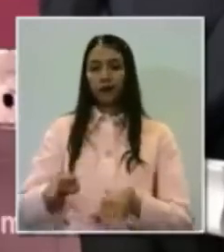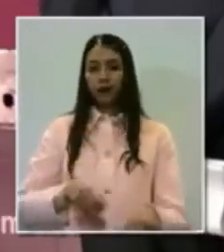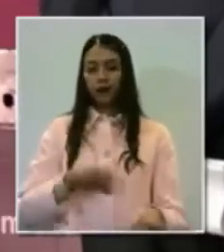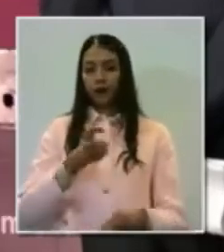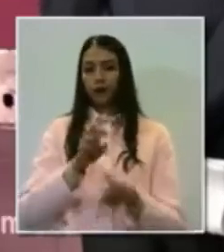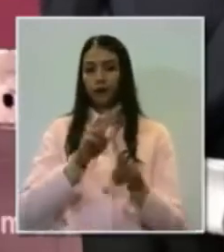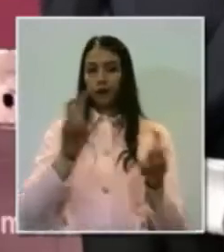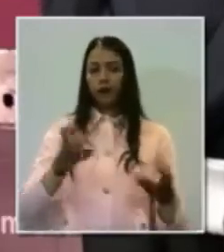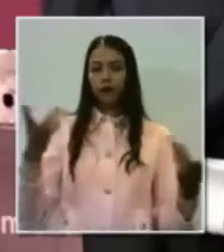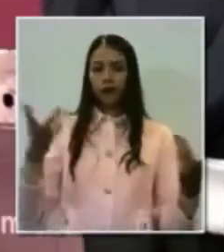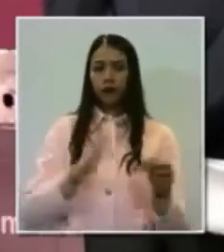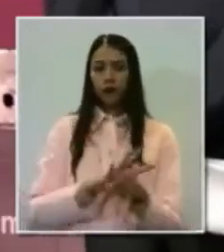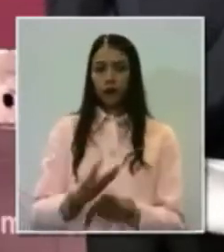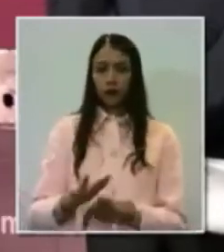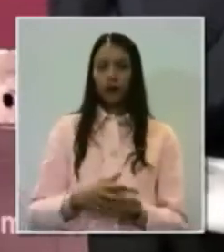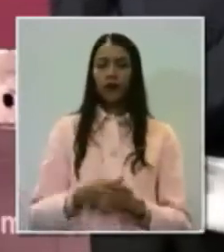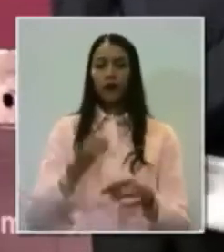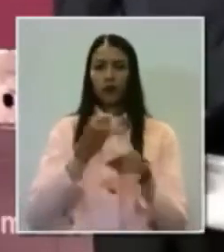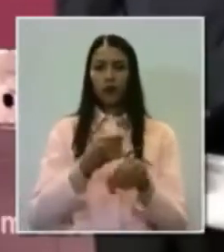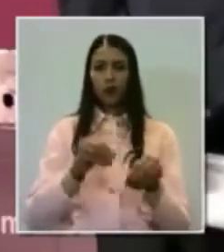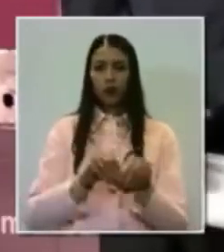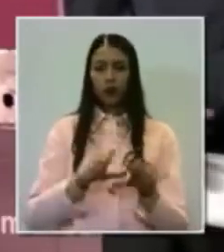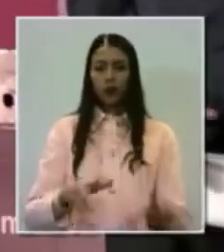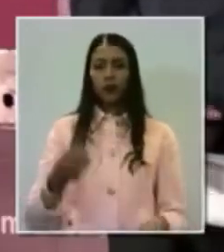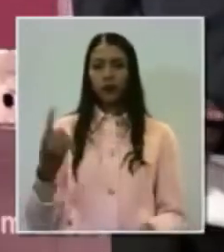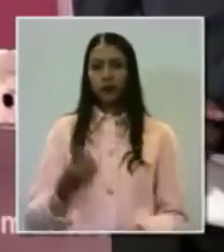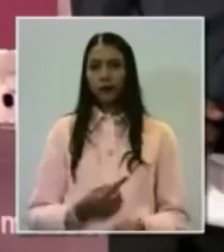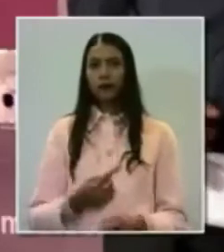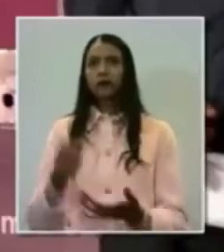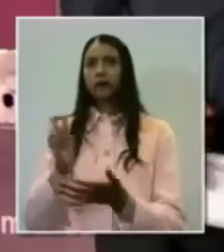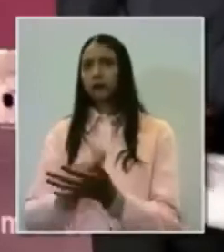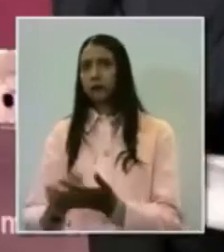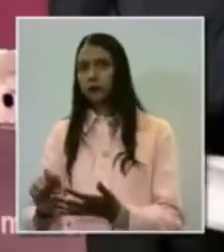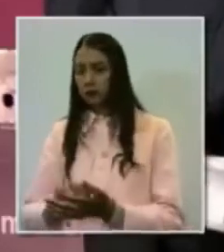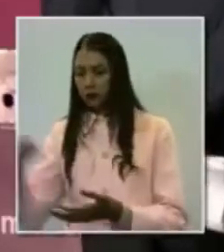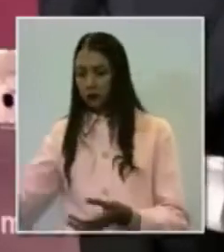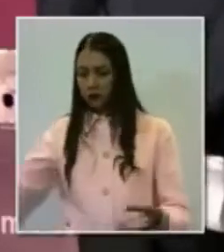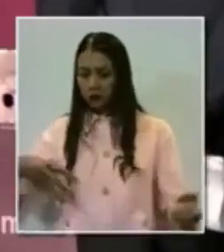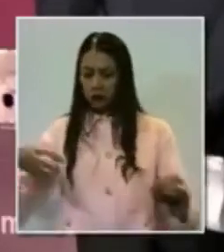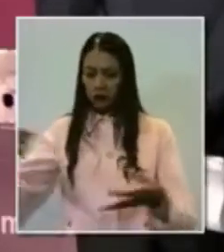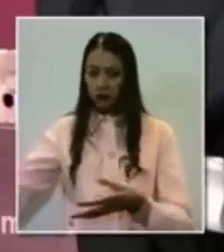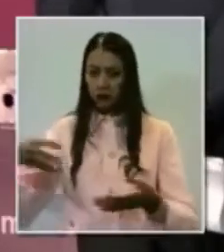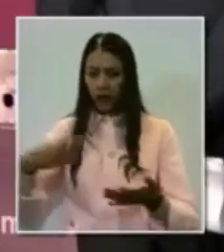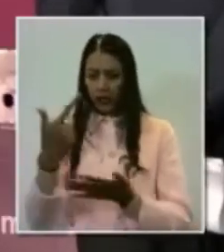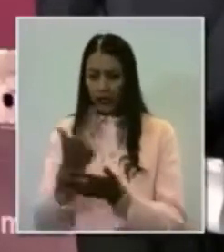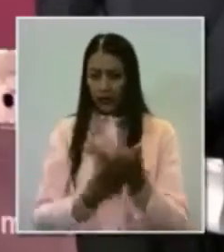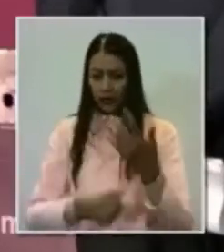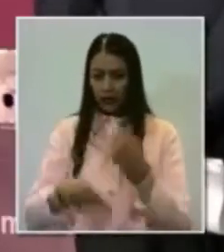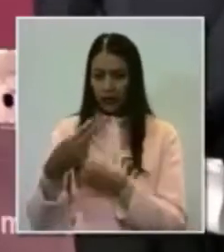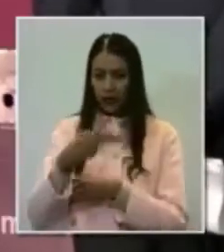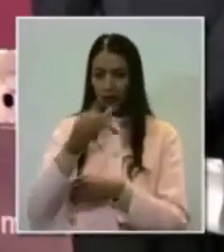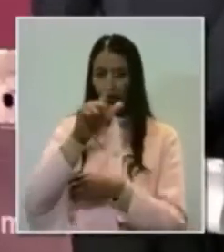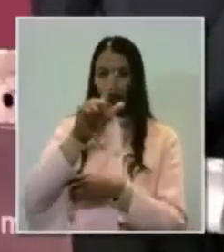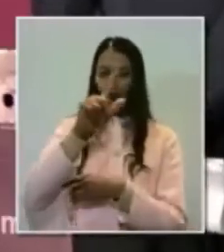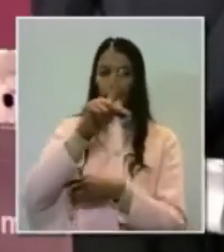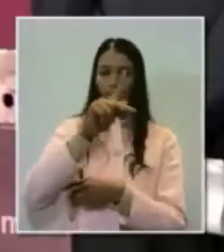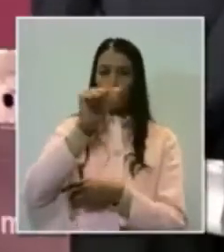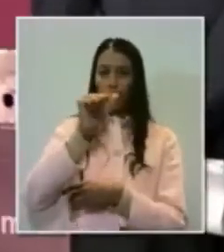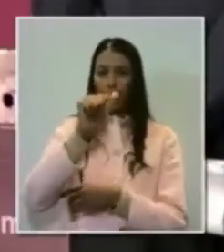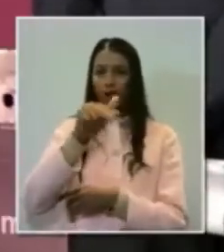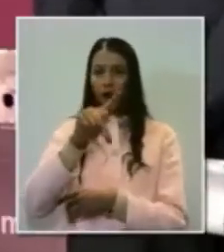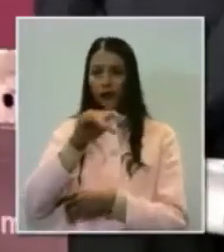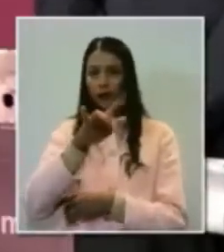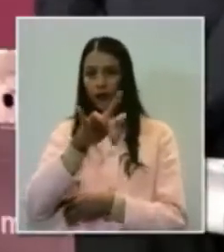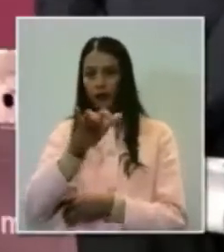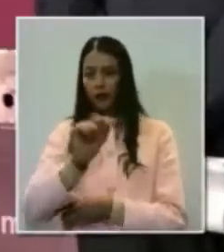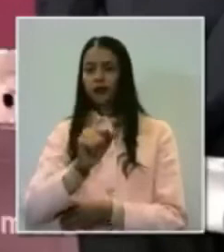sentido. Lo que hacemos es que a través de la información que recopilamos de las plantillas que hemos podido a tener acceso,